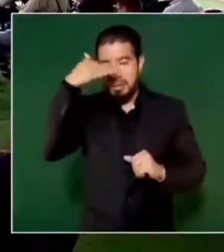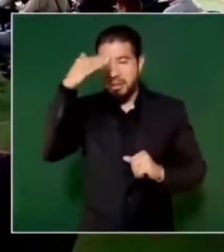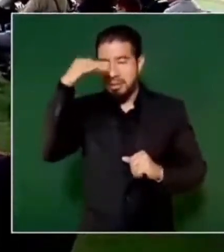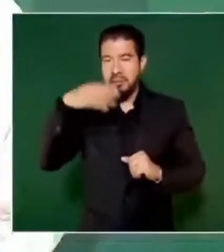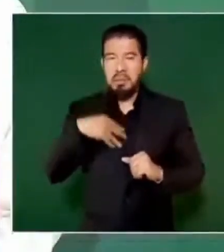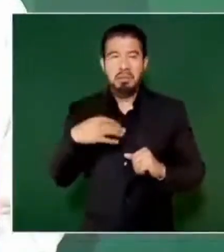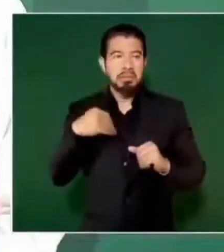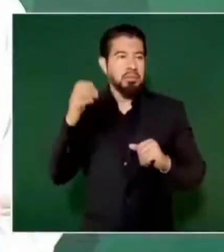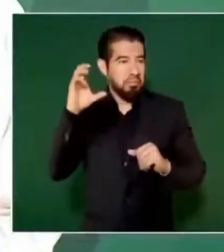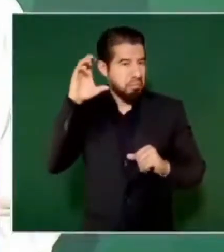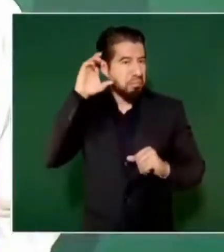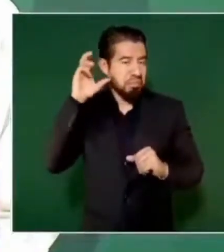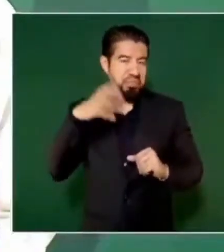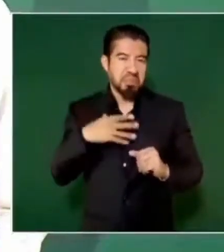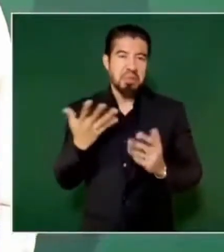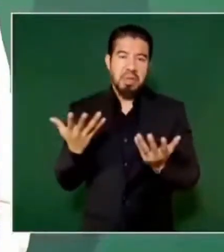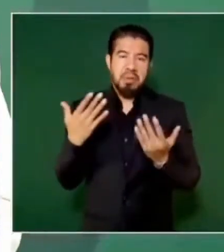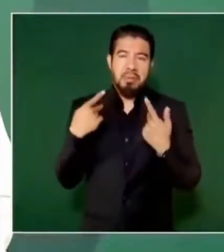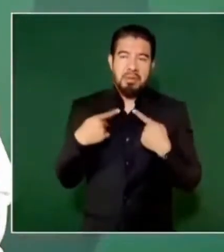Se dan más cuenta